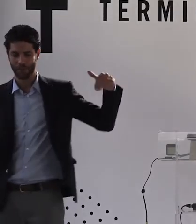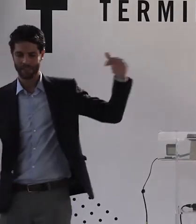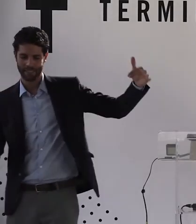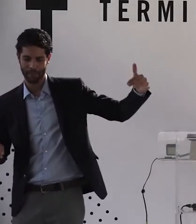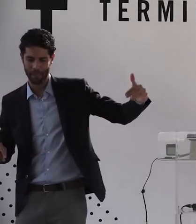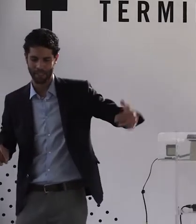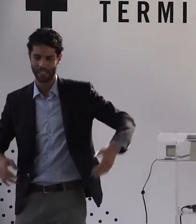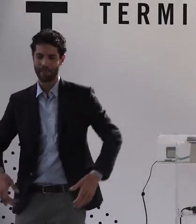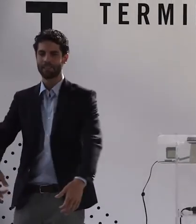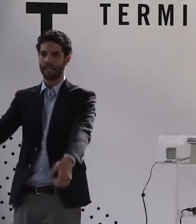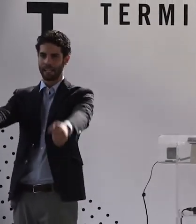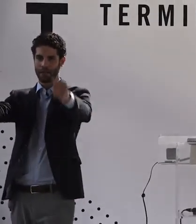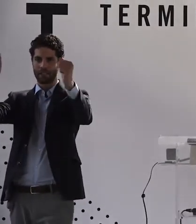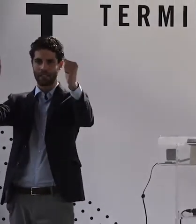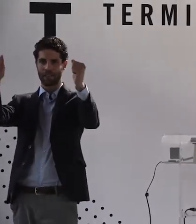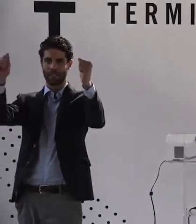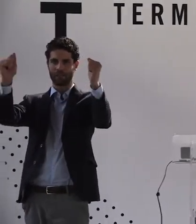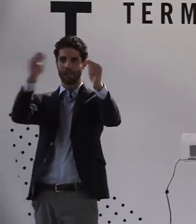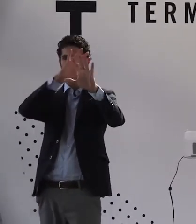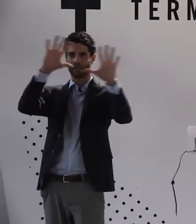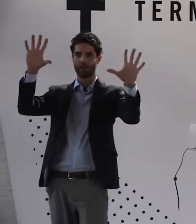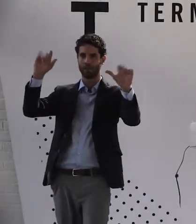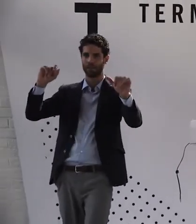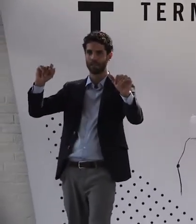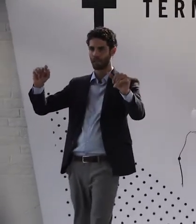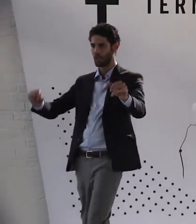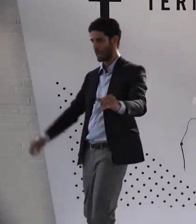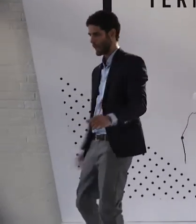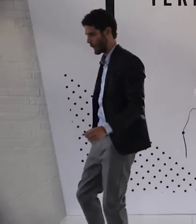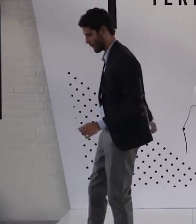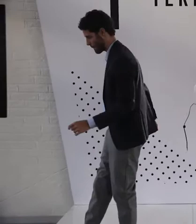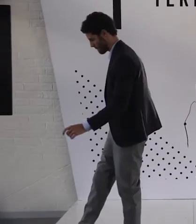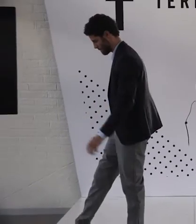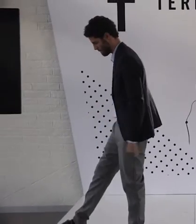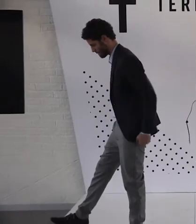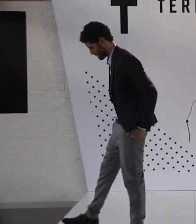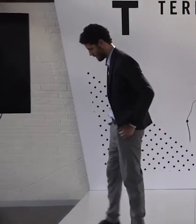y quiero que vayas a esa página. Nada más agarra el libro así enfrente de tu cara para que no lo pueda ver.